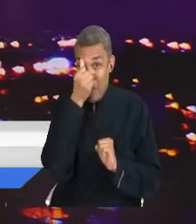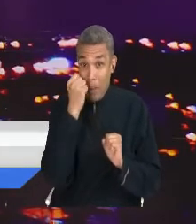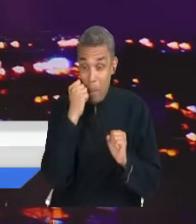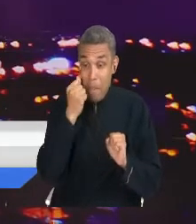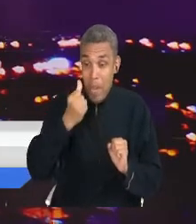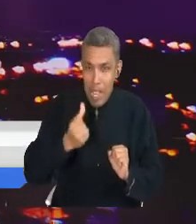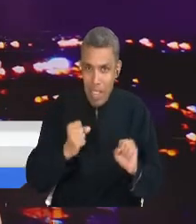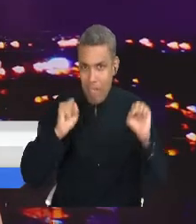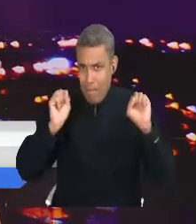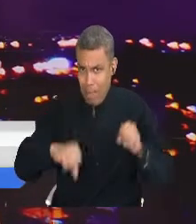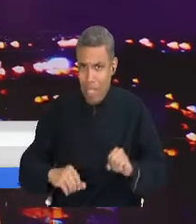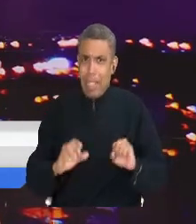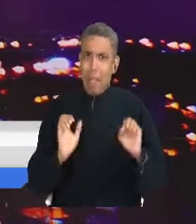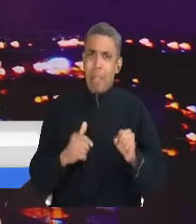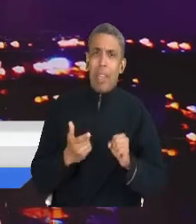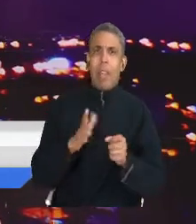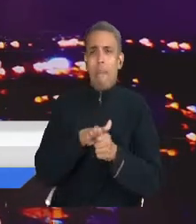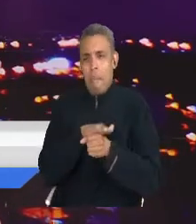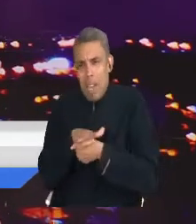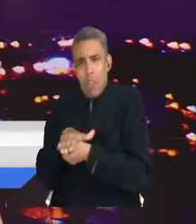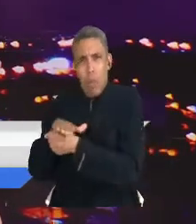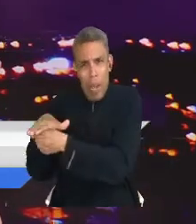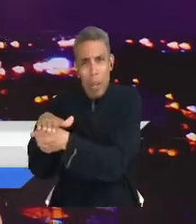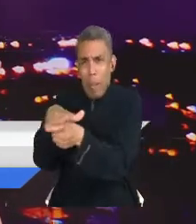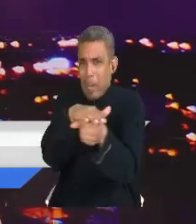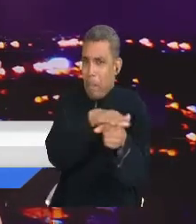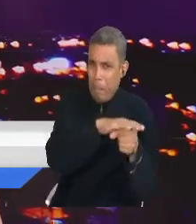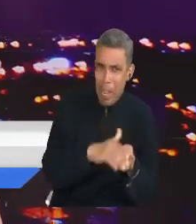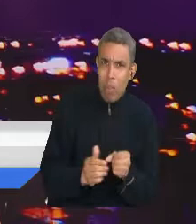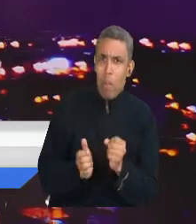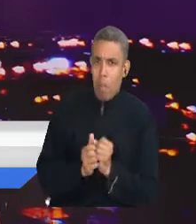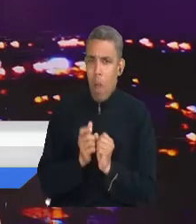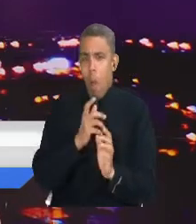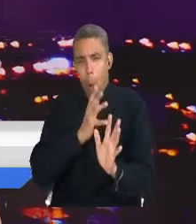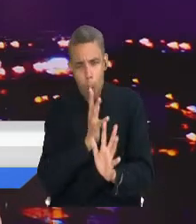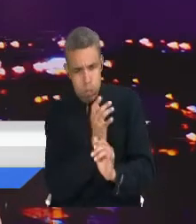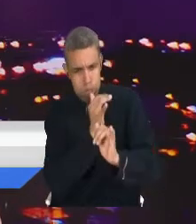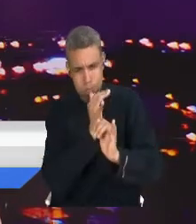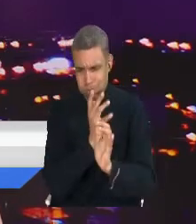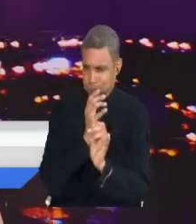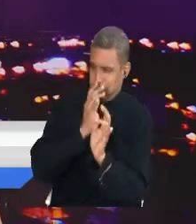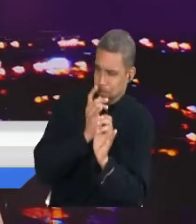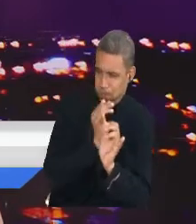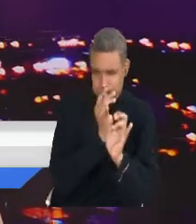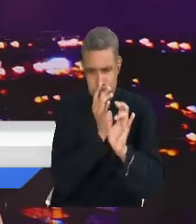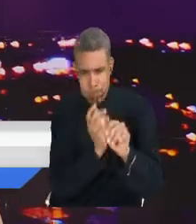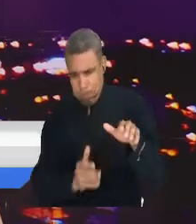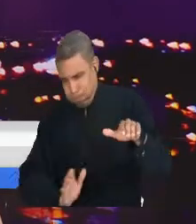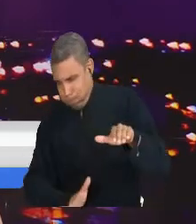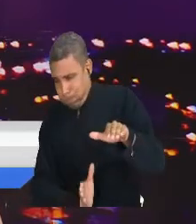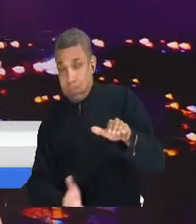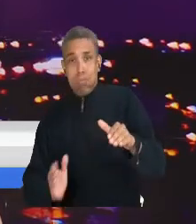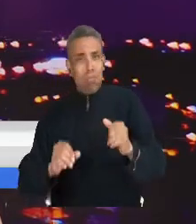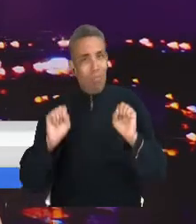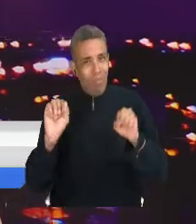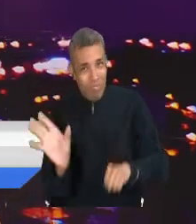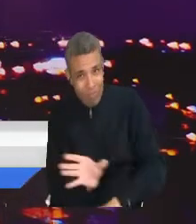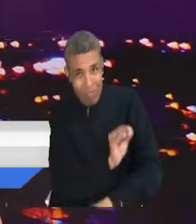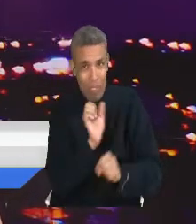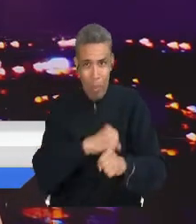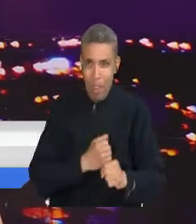también la música nuestra, tanto en la comuna 1, 2, 3, 4, 5 y 6. Y ojalá que podamos